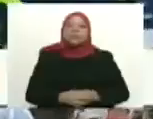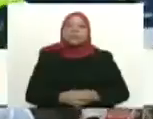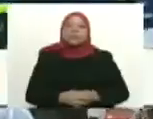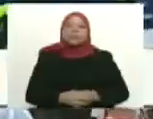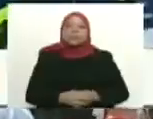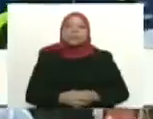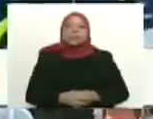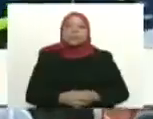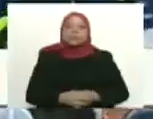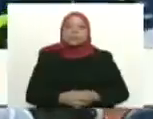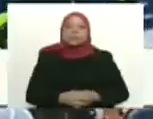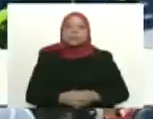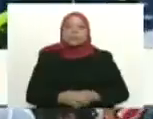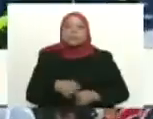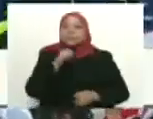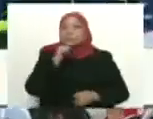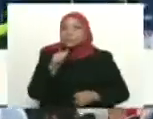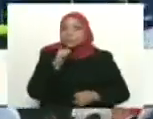Eso es alevosía,